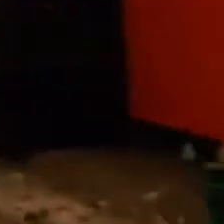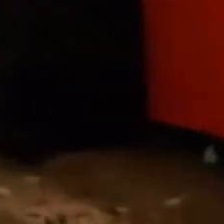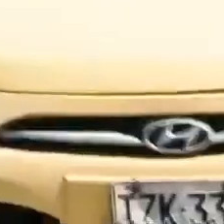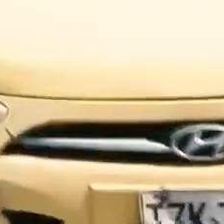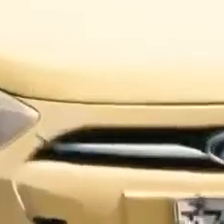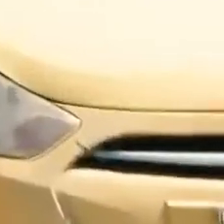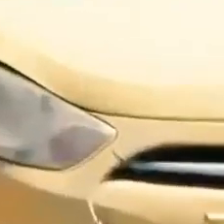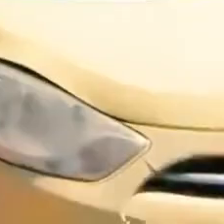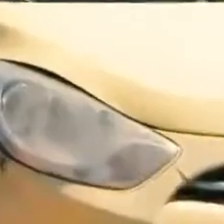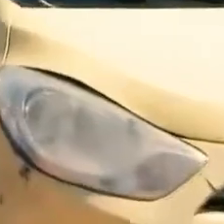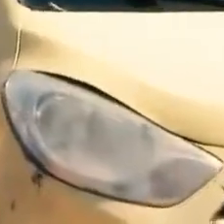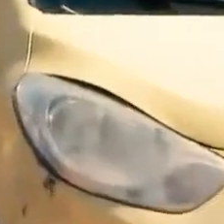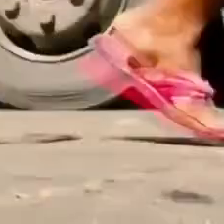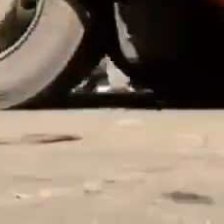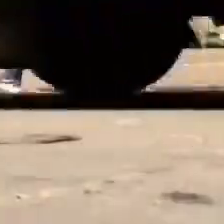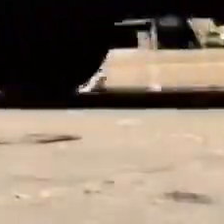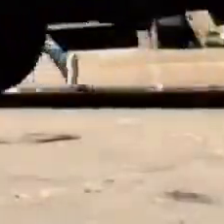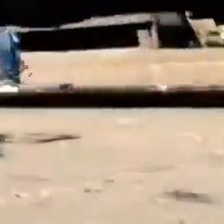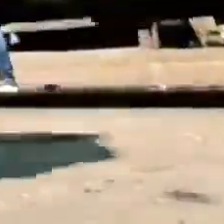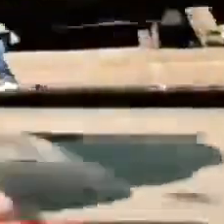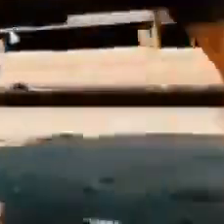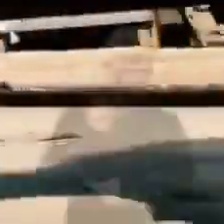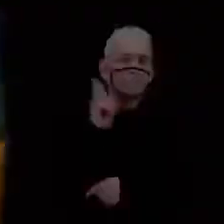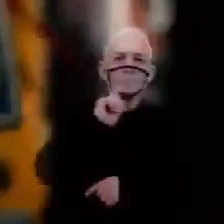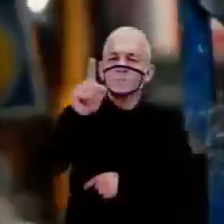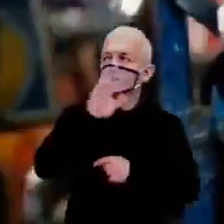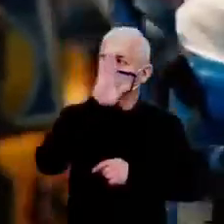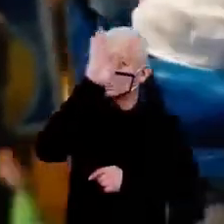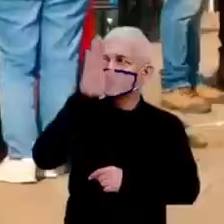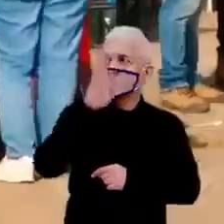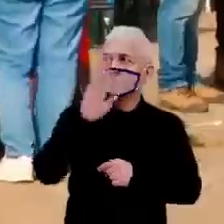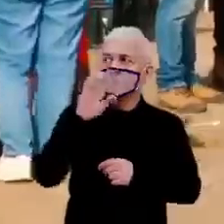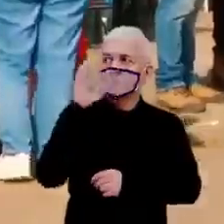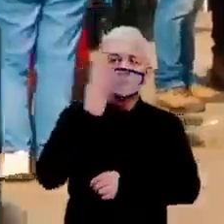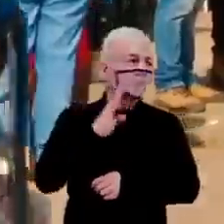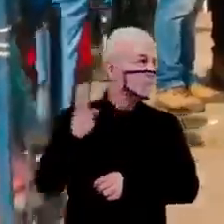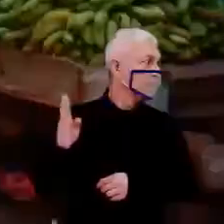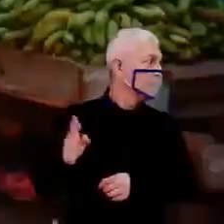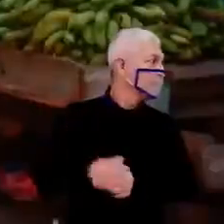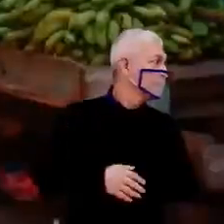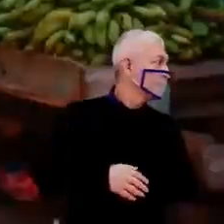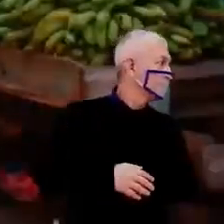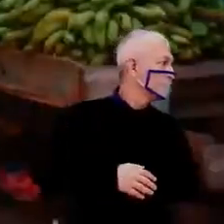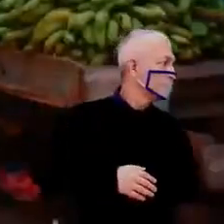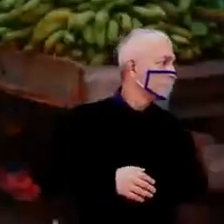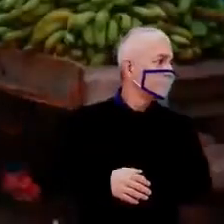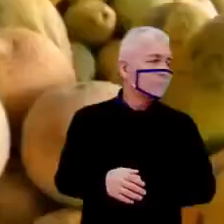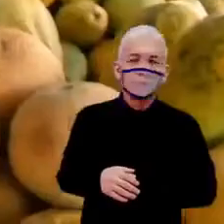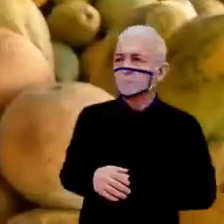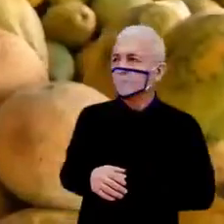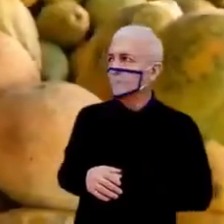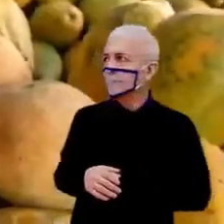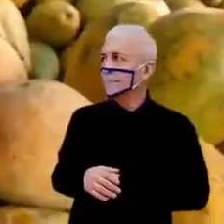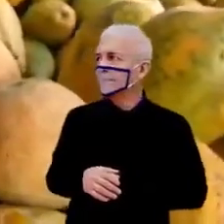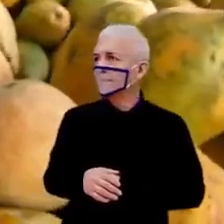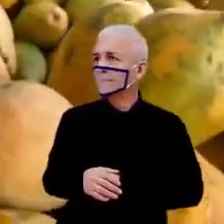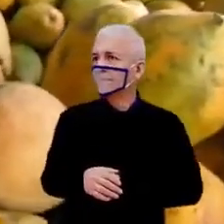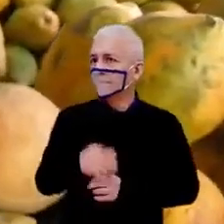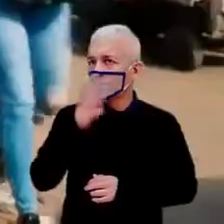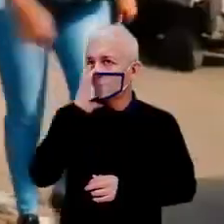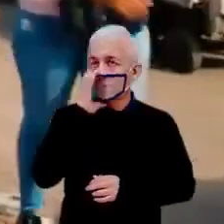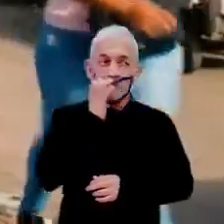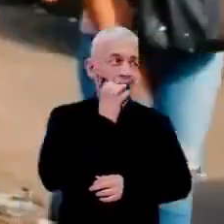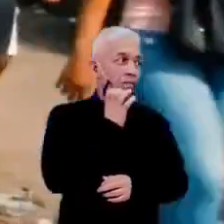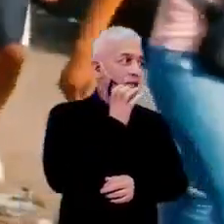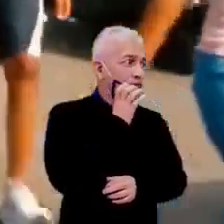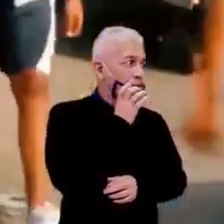Durante años hemos visto estos cuadros como parte del costumbrismo currambero. Sin embargo, nuestra misión es reorientar el mercado de